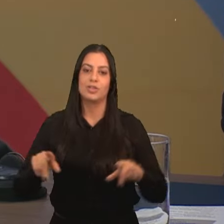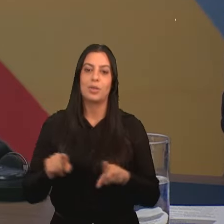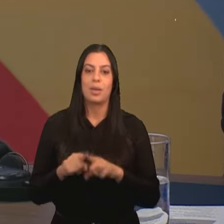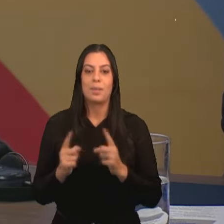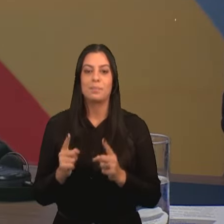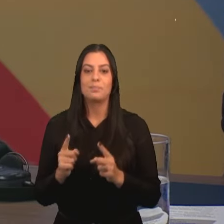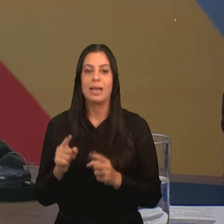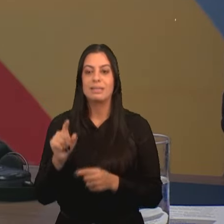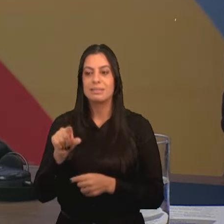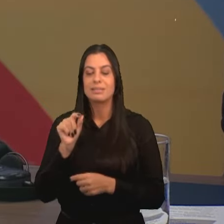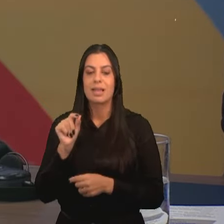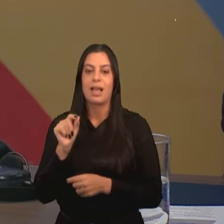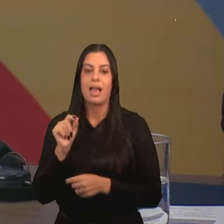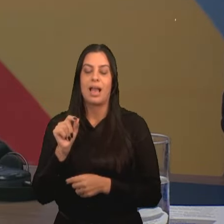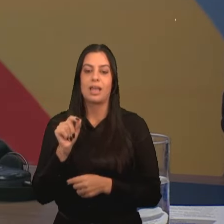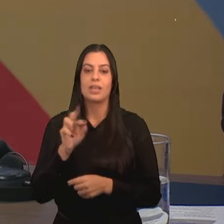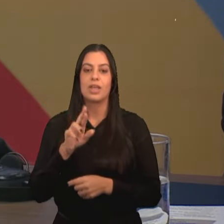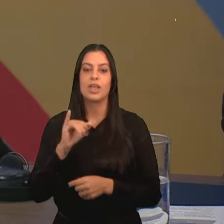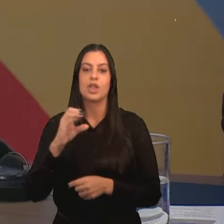mencionar.